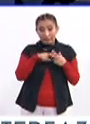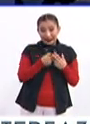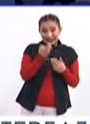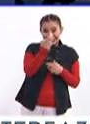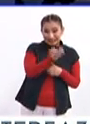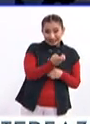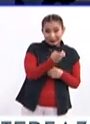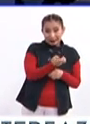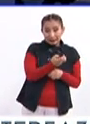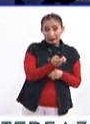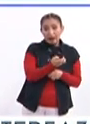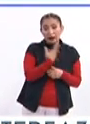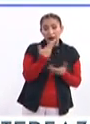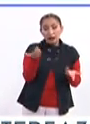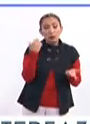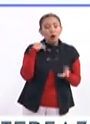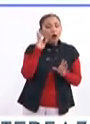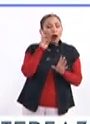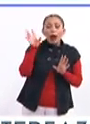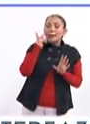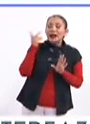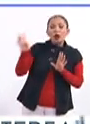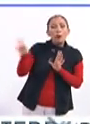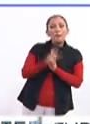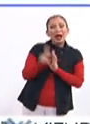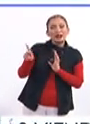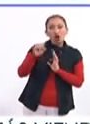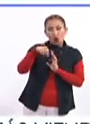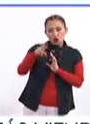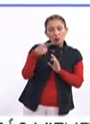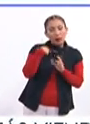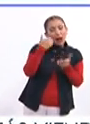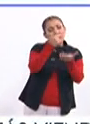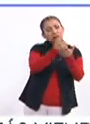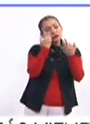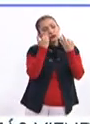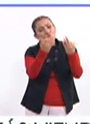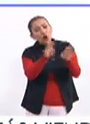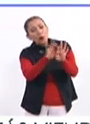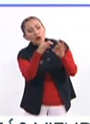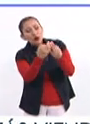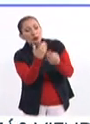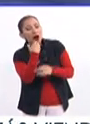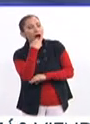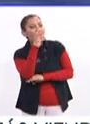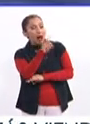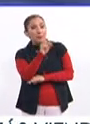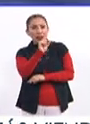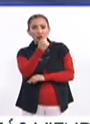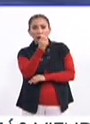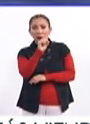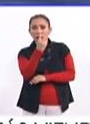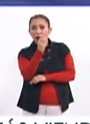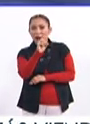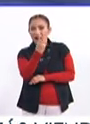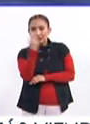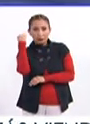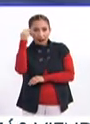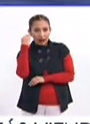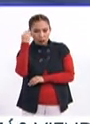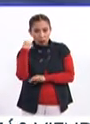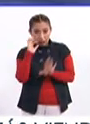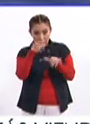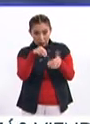estas simulaciones de Naciones Unidas, que nos puedan acompañar para que vean cómo es el modelo, será el 21, 22 y 23 de marzo.